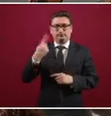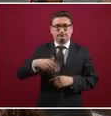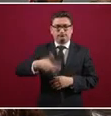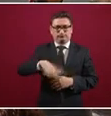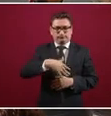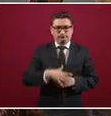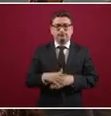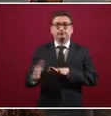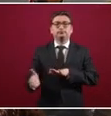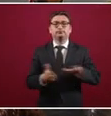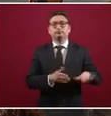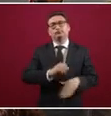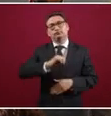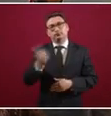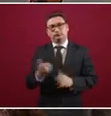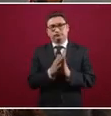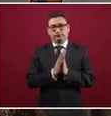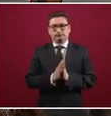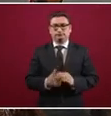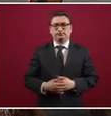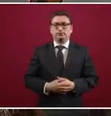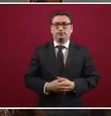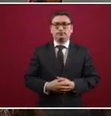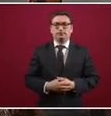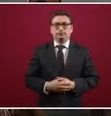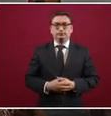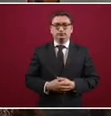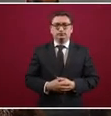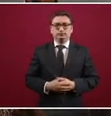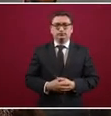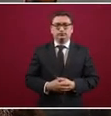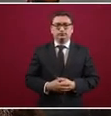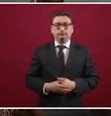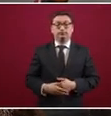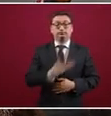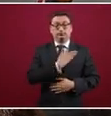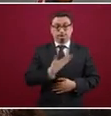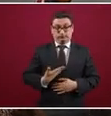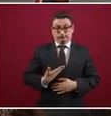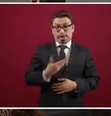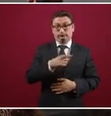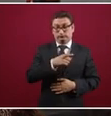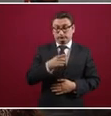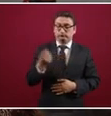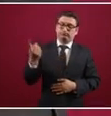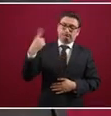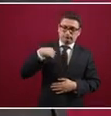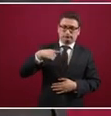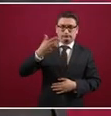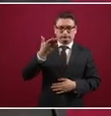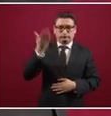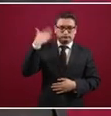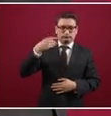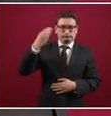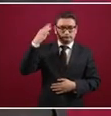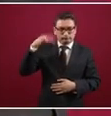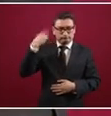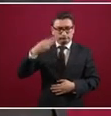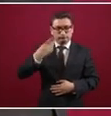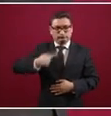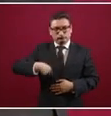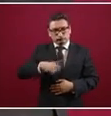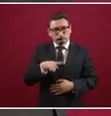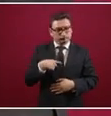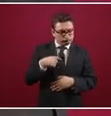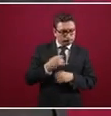por favor el presidente de la república nos instruyó en marzo a realizar el primer diagnóstico